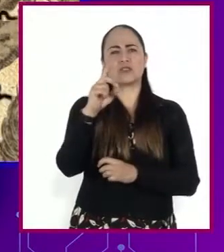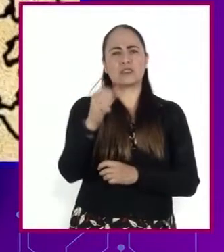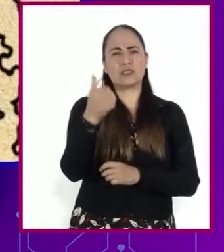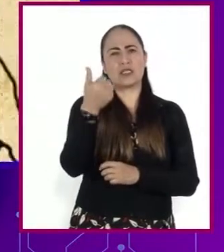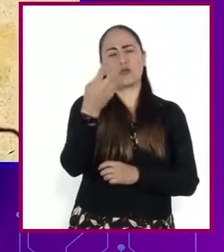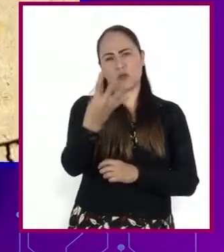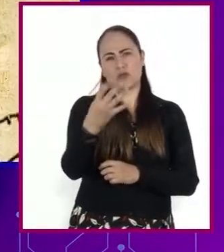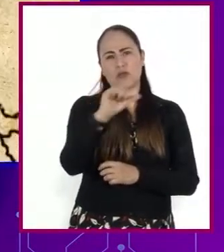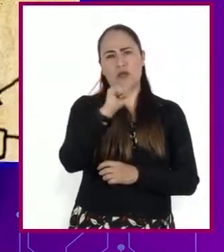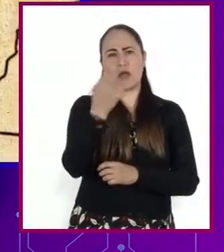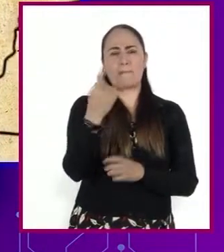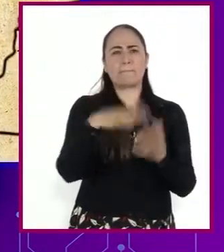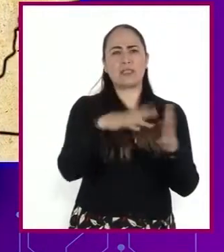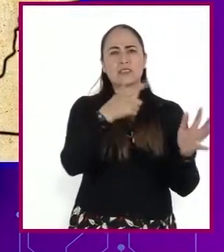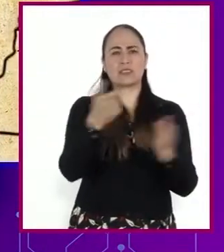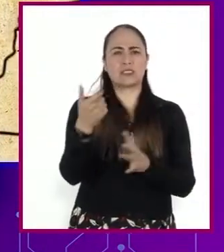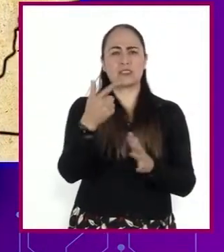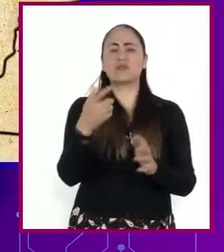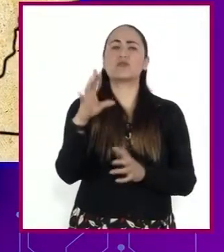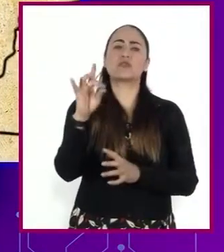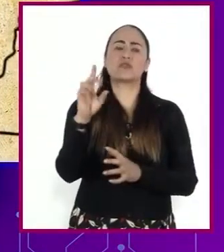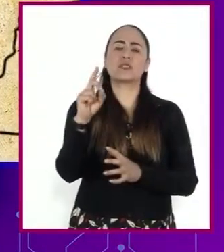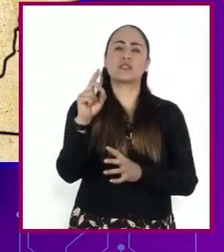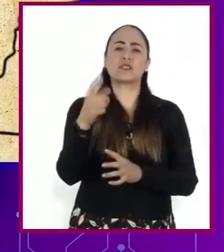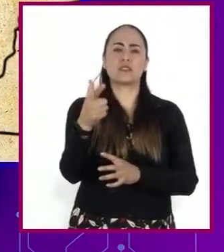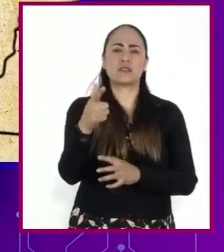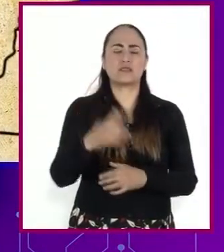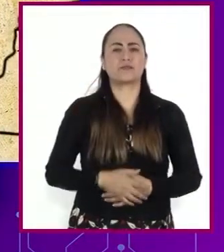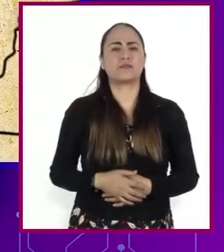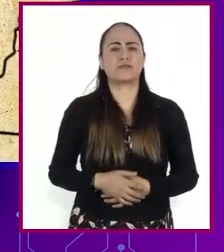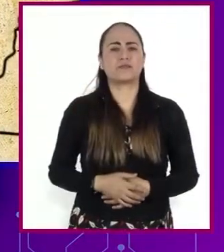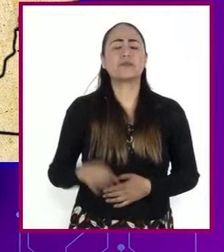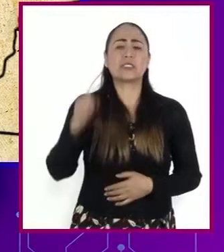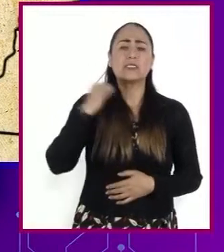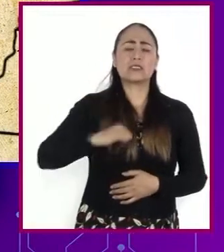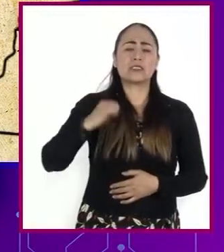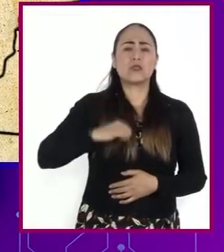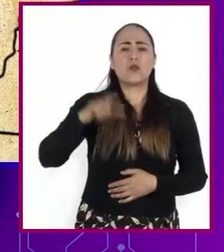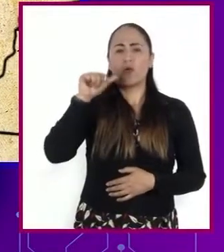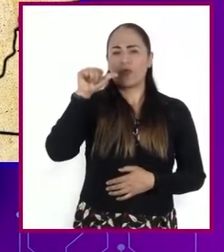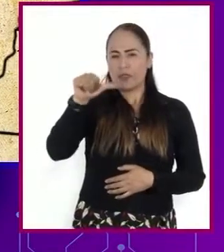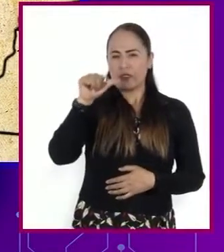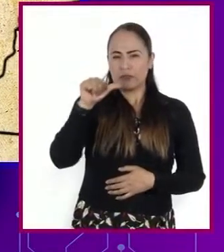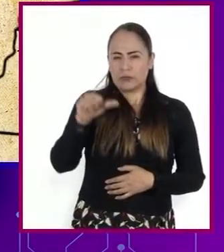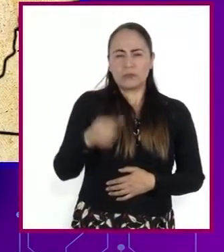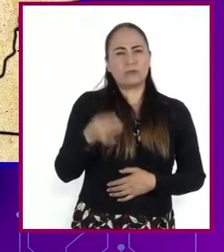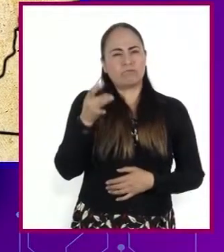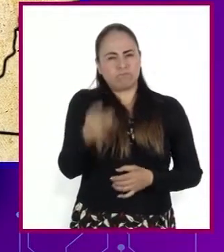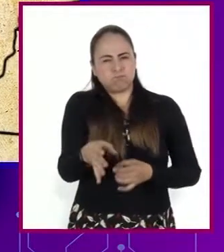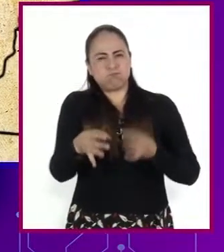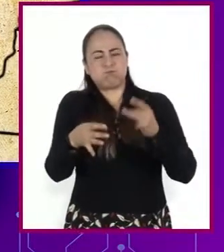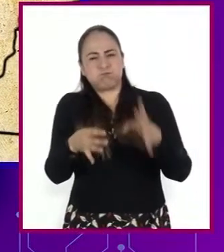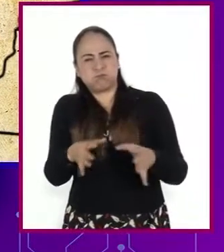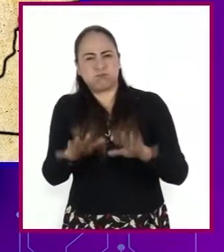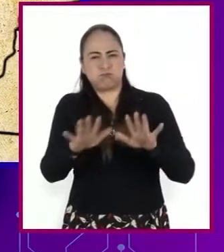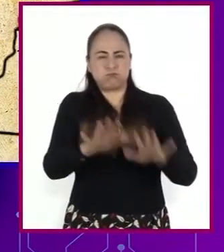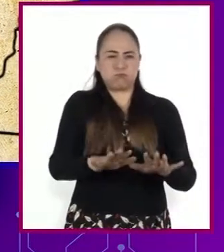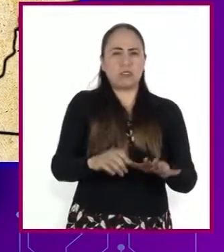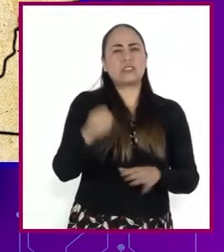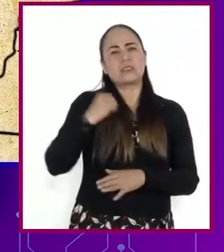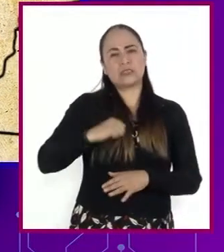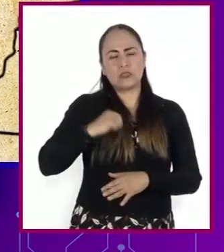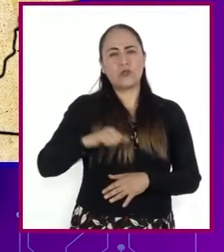llamada Guerra Chichimeca. La pacificación llegó después de casi 50 años. Finalmente, otro grupo étnico que